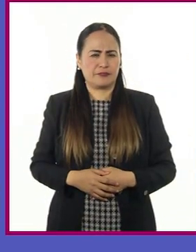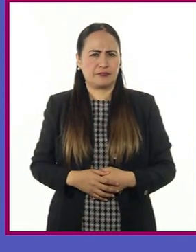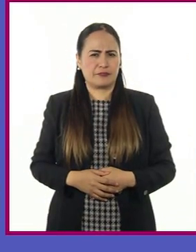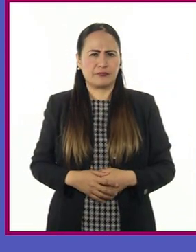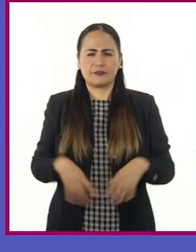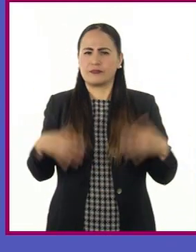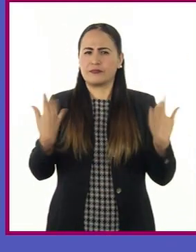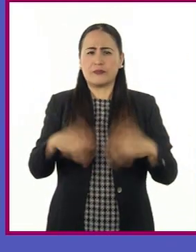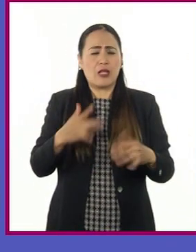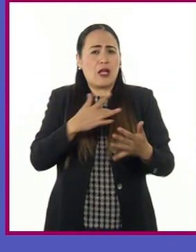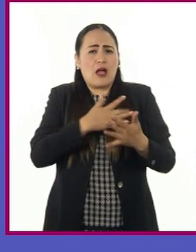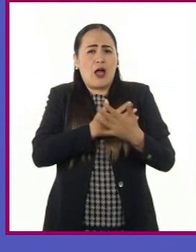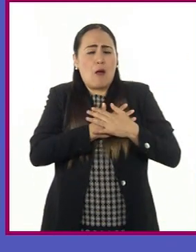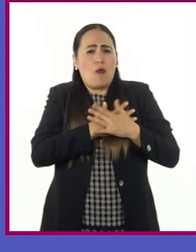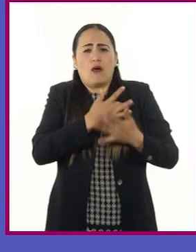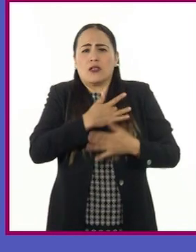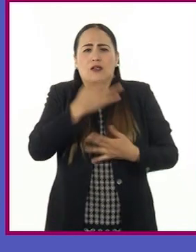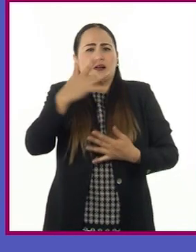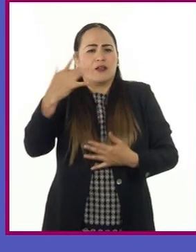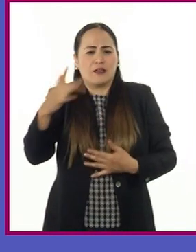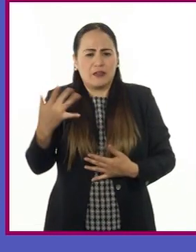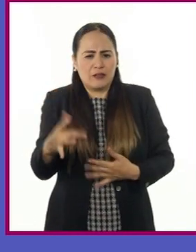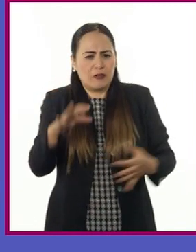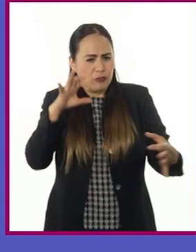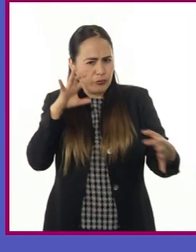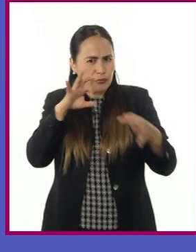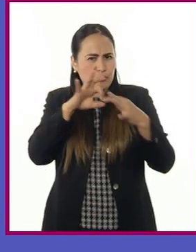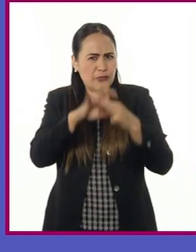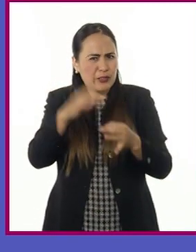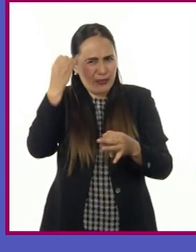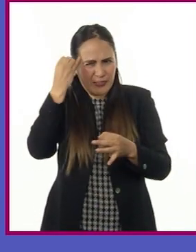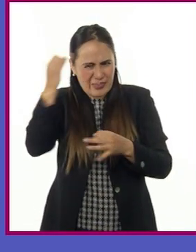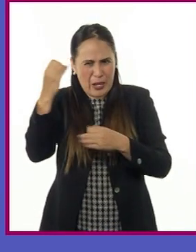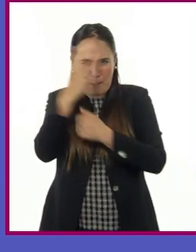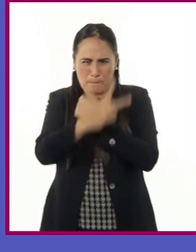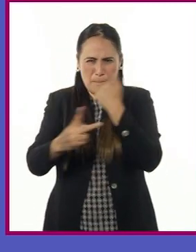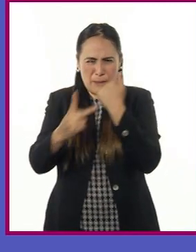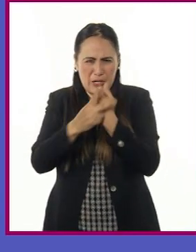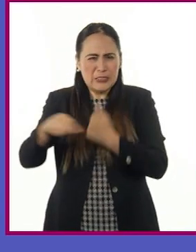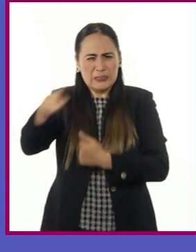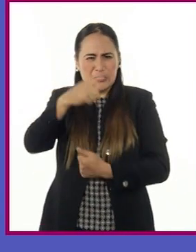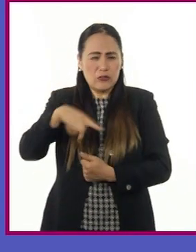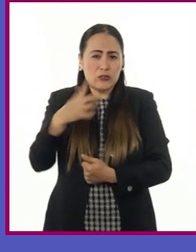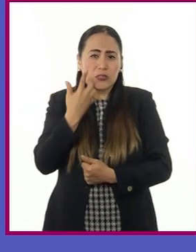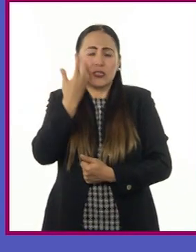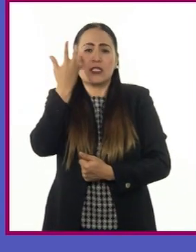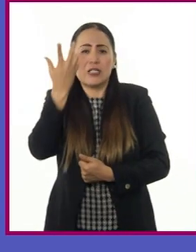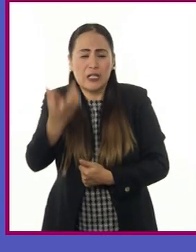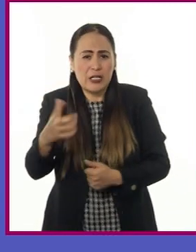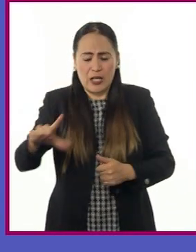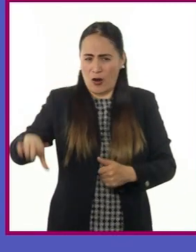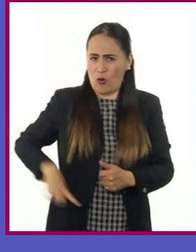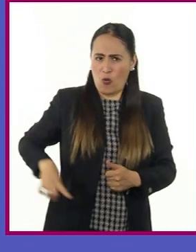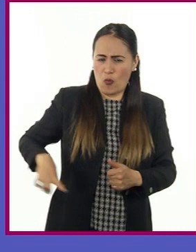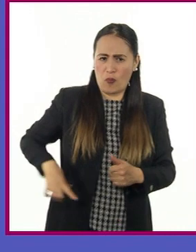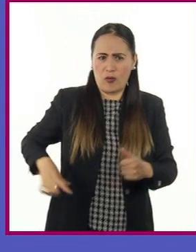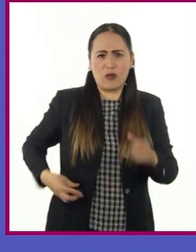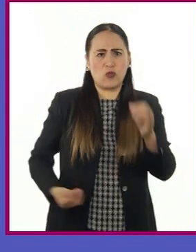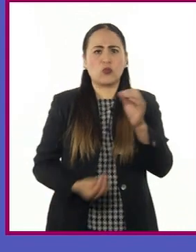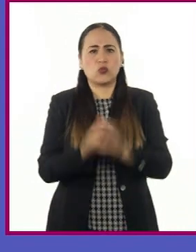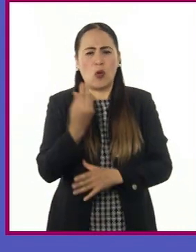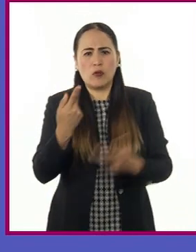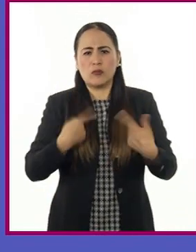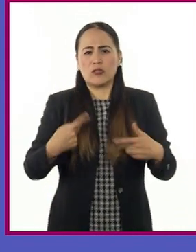movimientos revolucionarios y se vinculó con los ideales nacionalistas de quienes buscaban formar repúblicas que sustituyeran a las